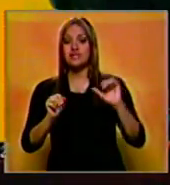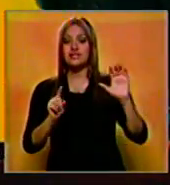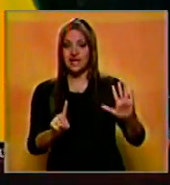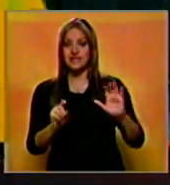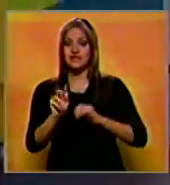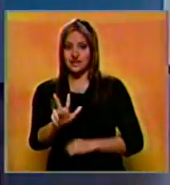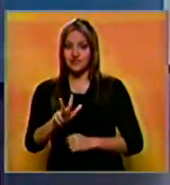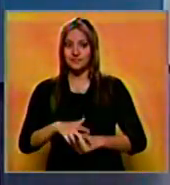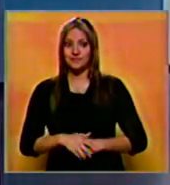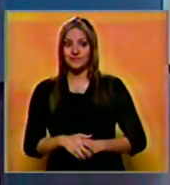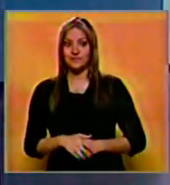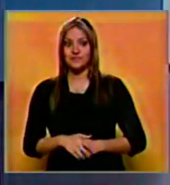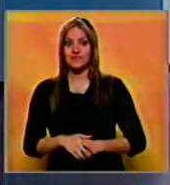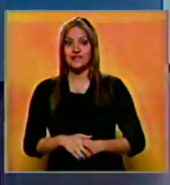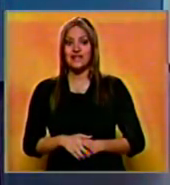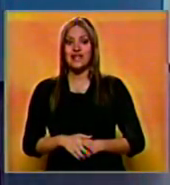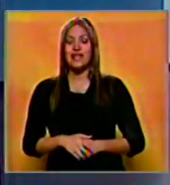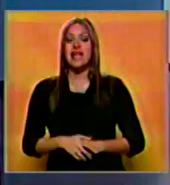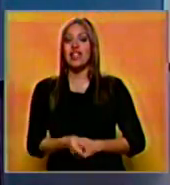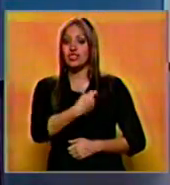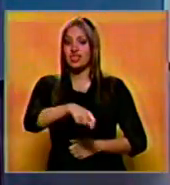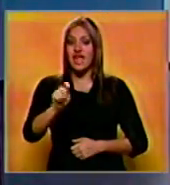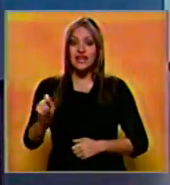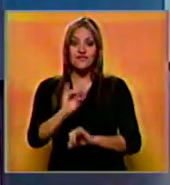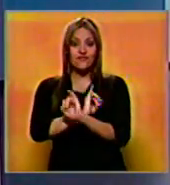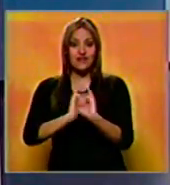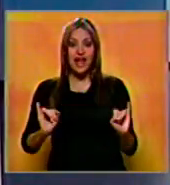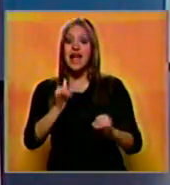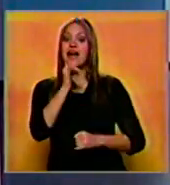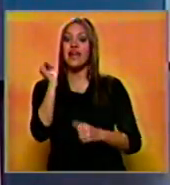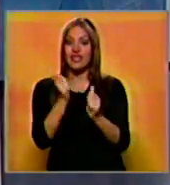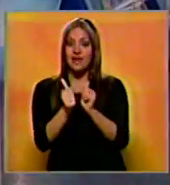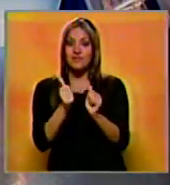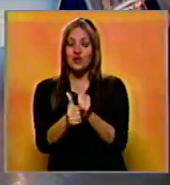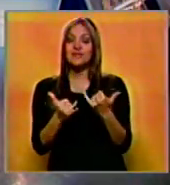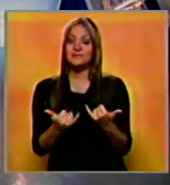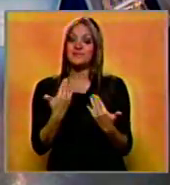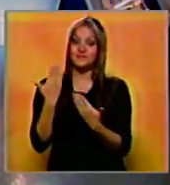6-3. Bien, con el tenis ponemos punto final a la información deportiva. Volvemos con ustedes.